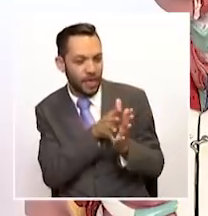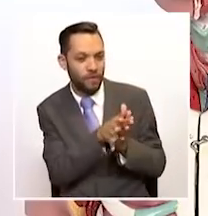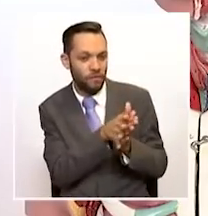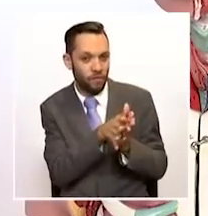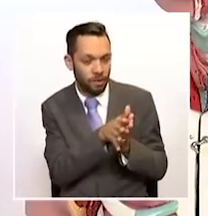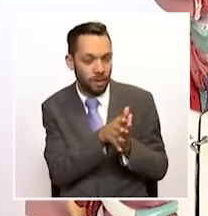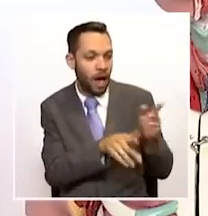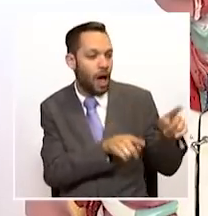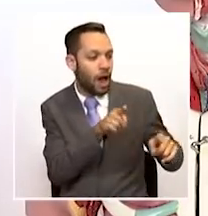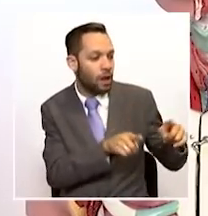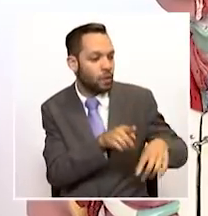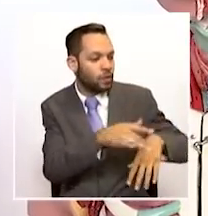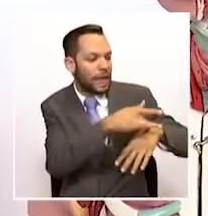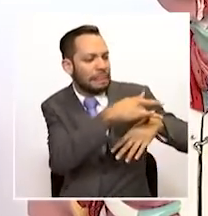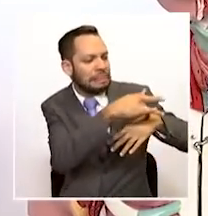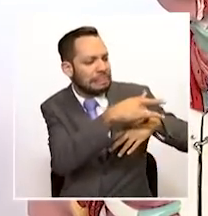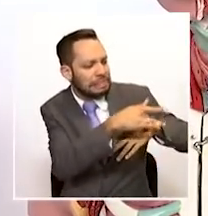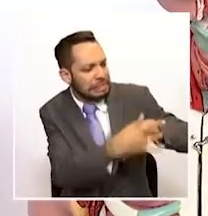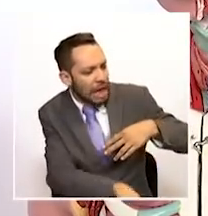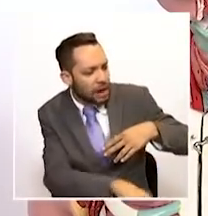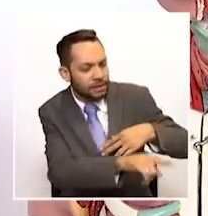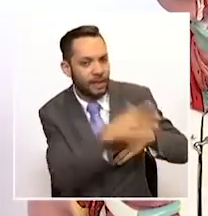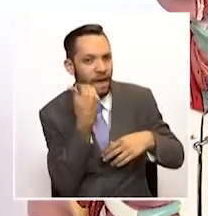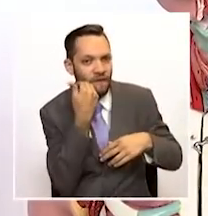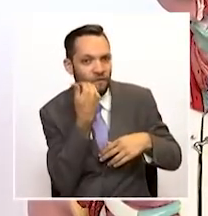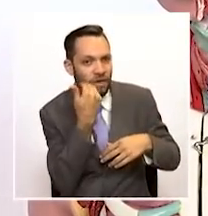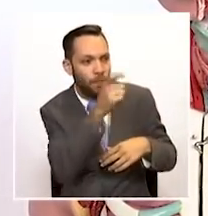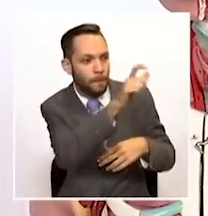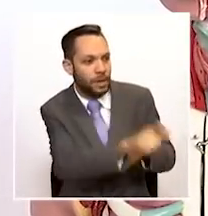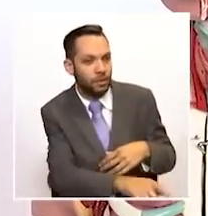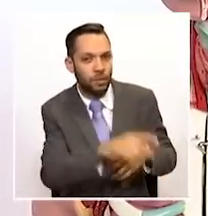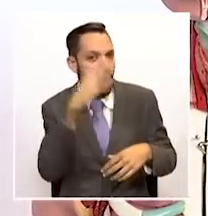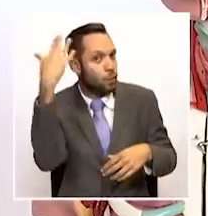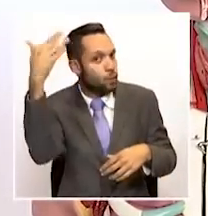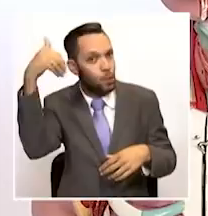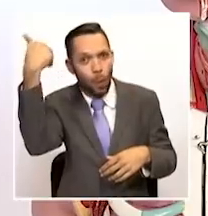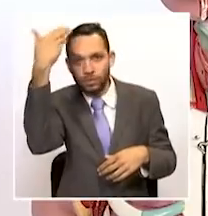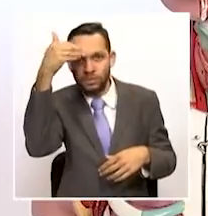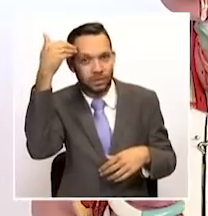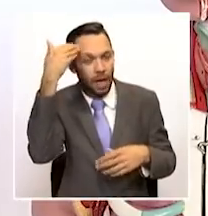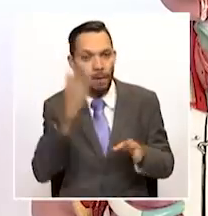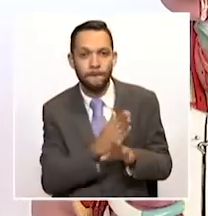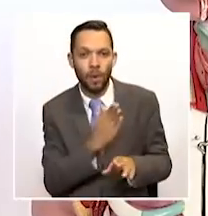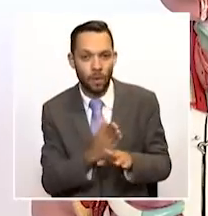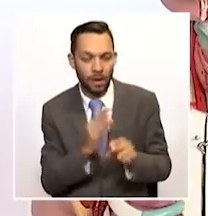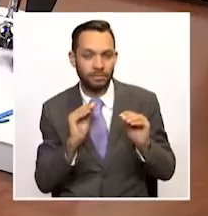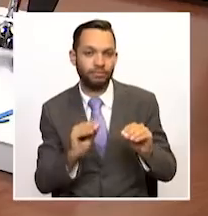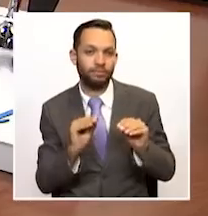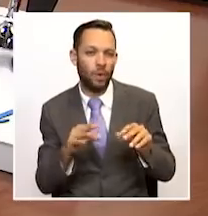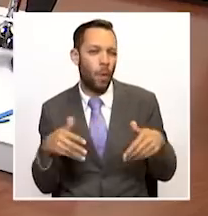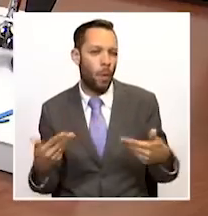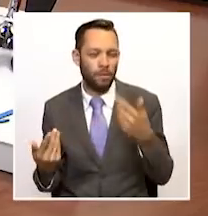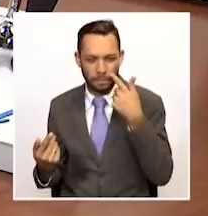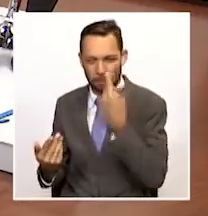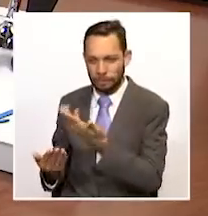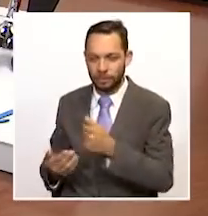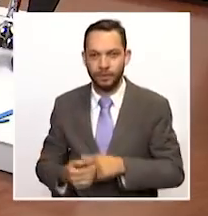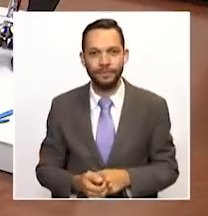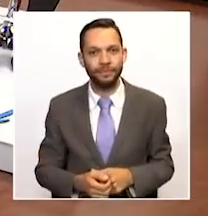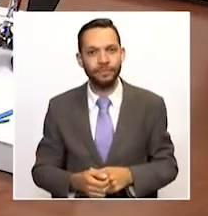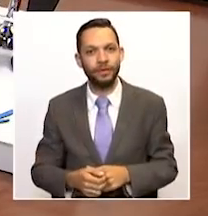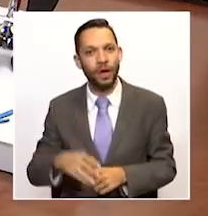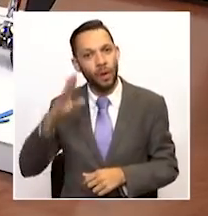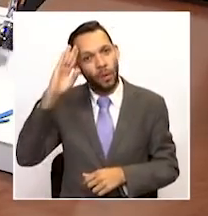tardíos que nos llevan a complicaciones como en este caso la hipertensión pulmonar 14 autor bienvenidos al